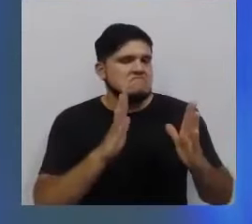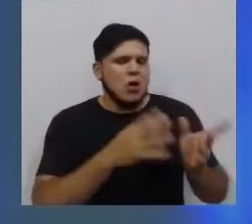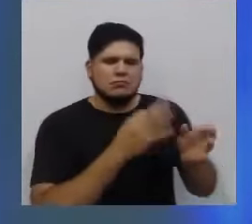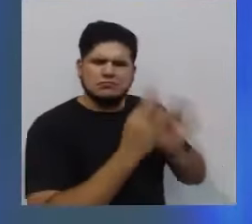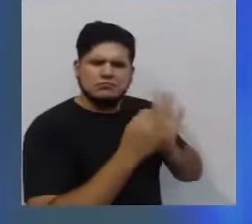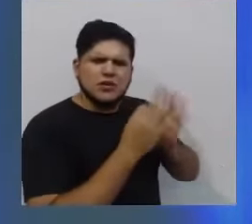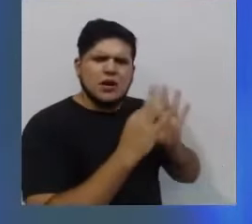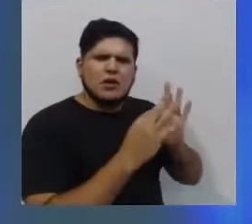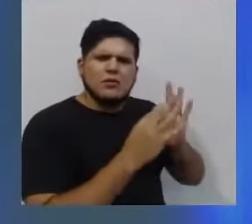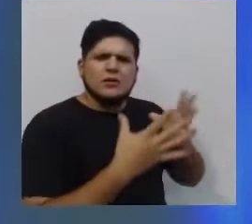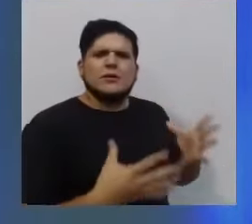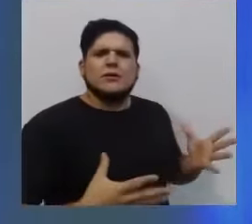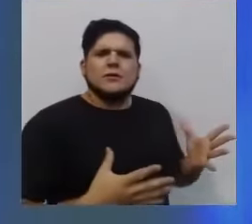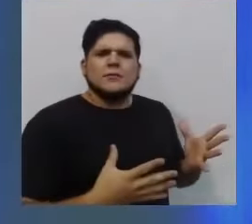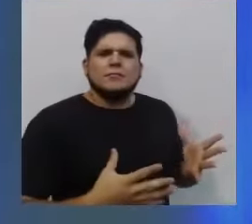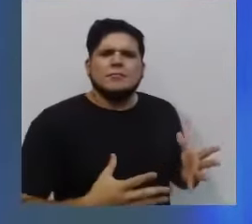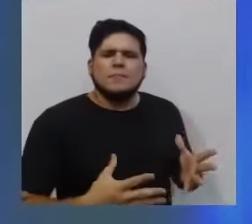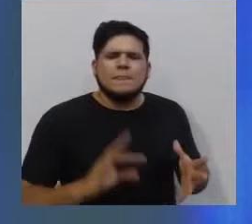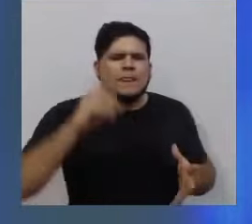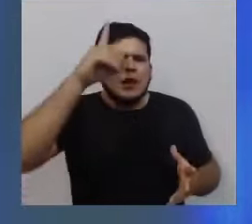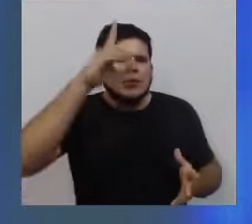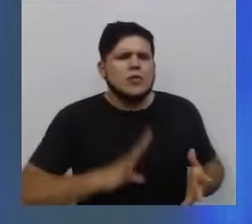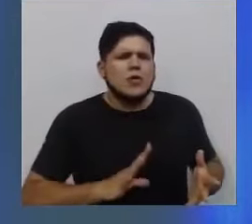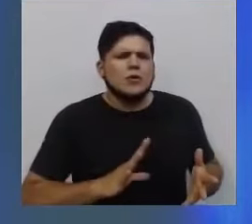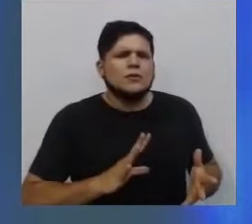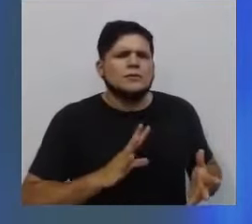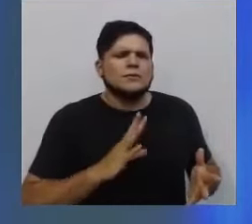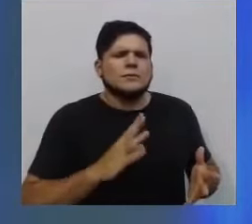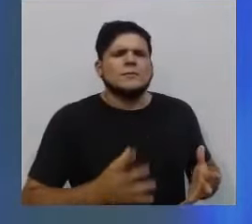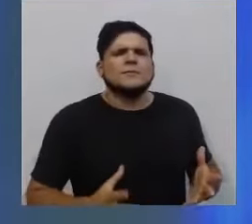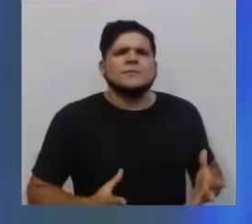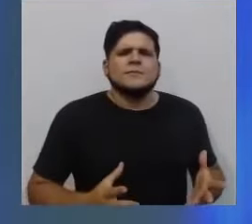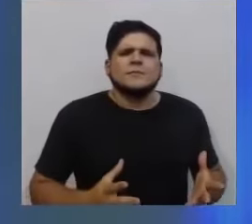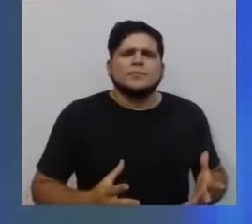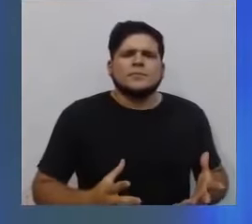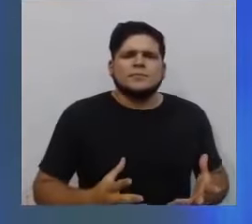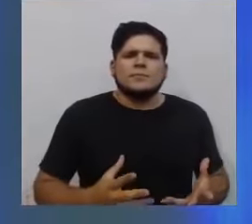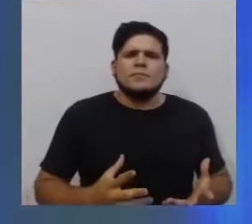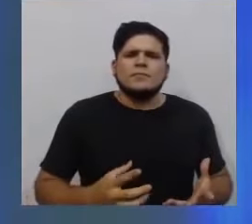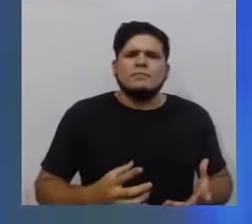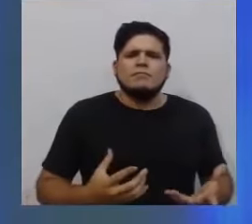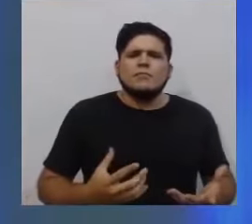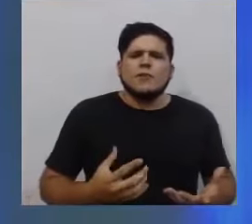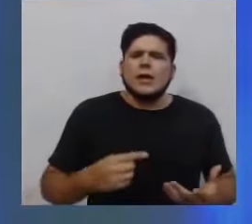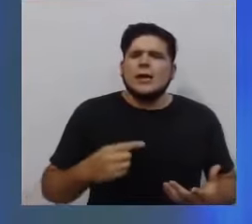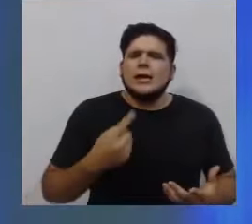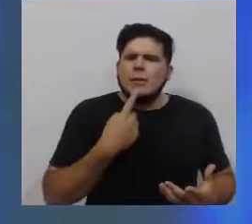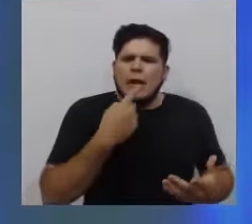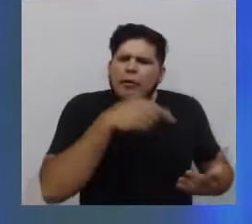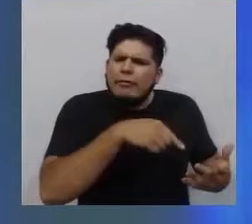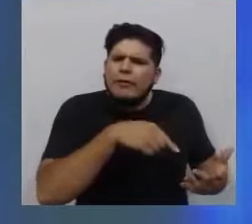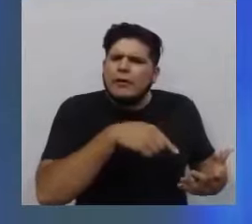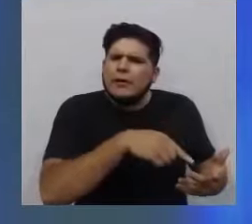porque no me dice amén diga si dios me posiciona como dígalo si dios me